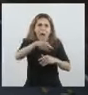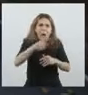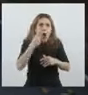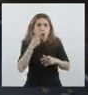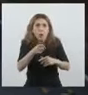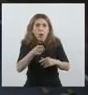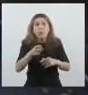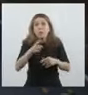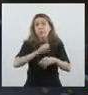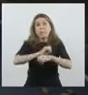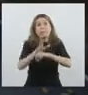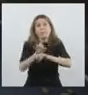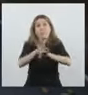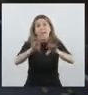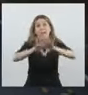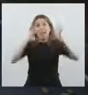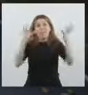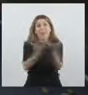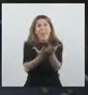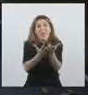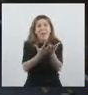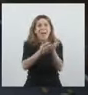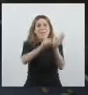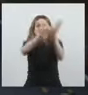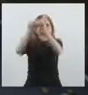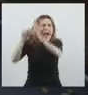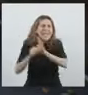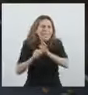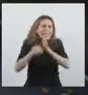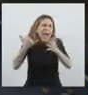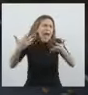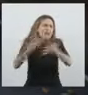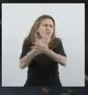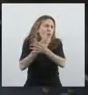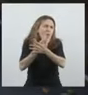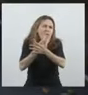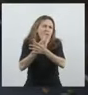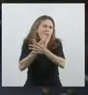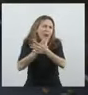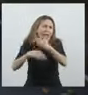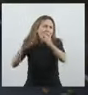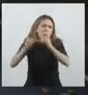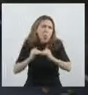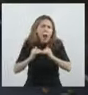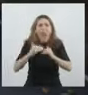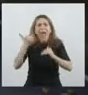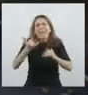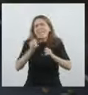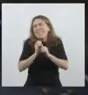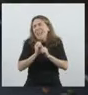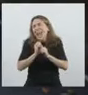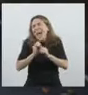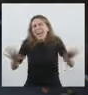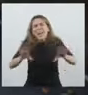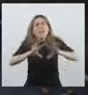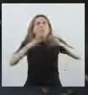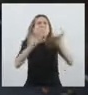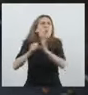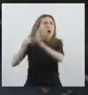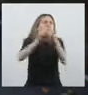una pandemia. El mundo global está afectado por ella. Semejante catástrofe universal no